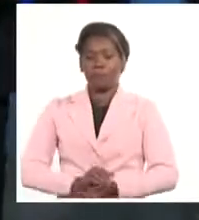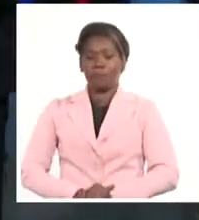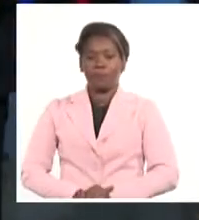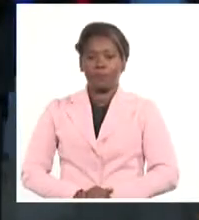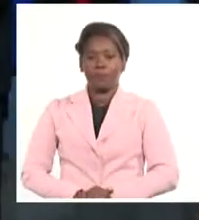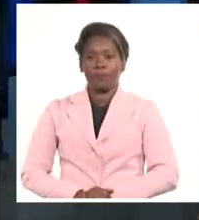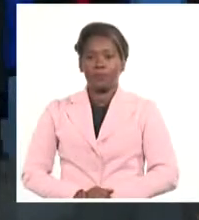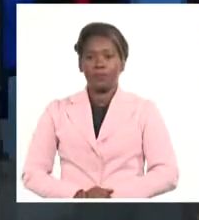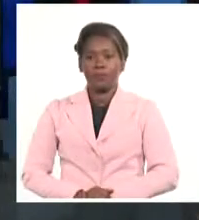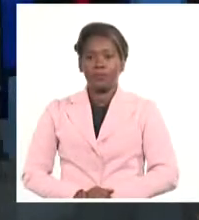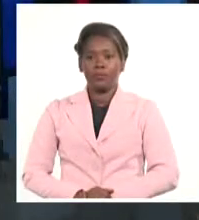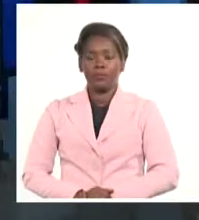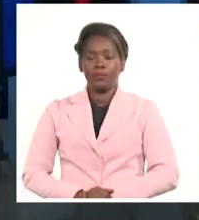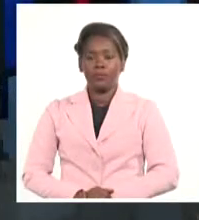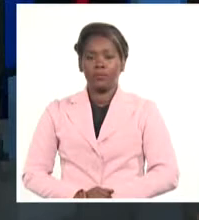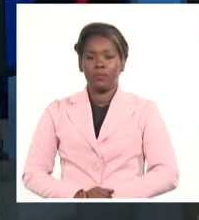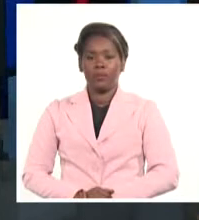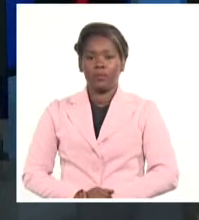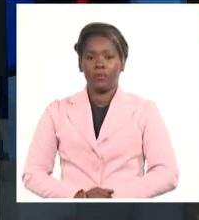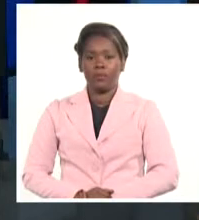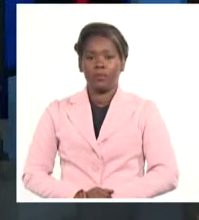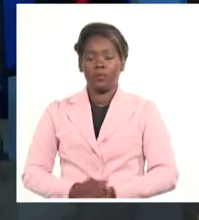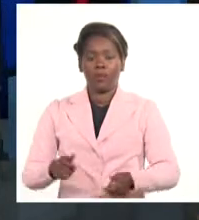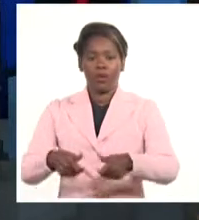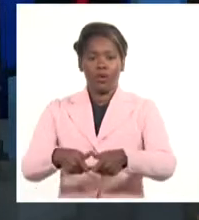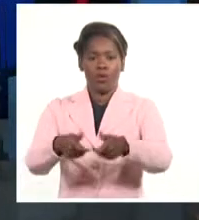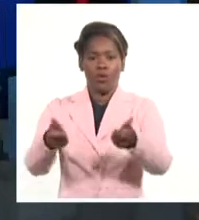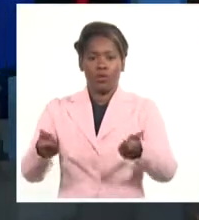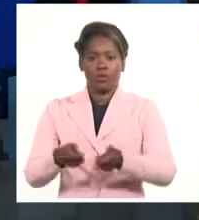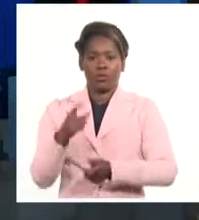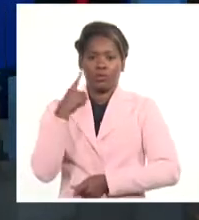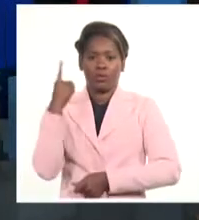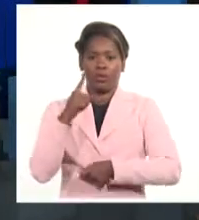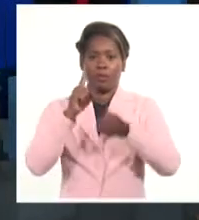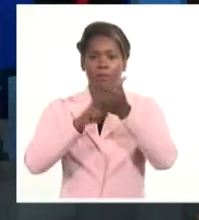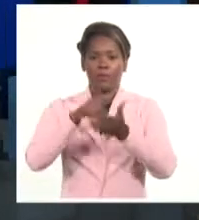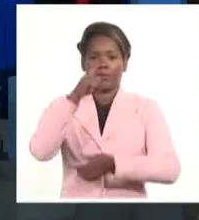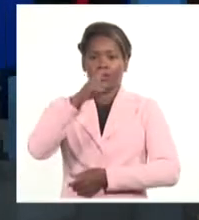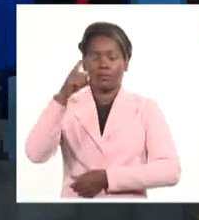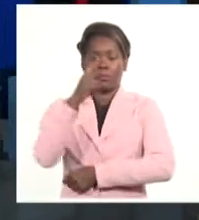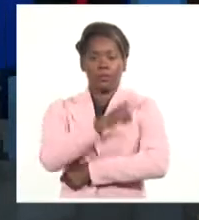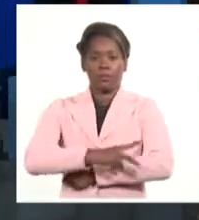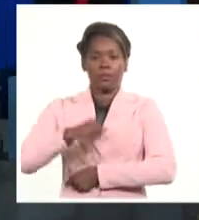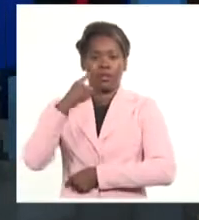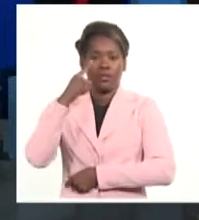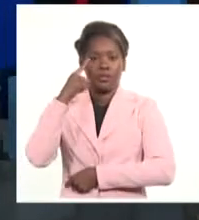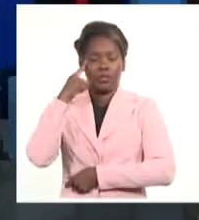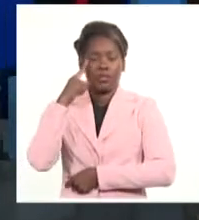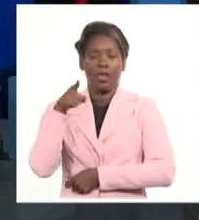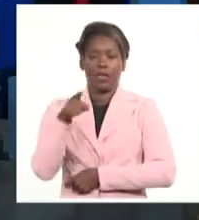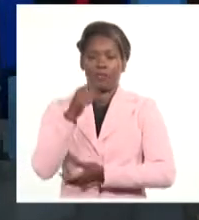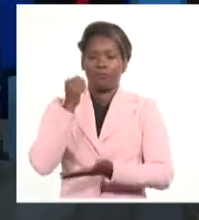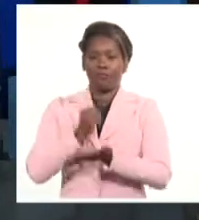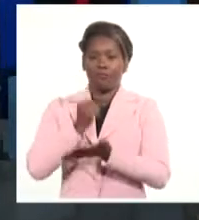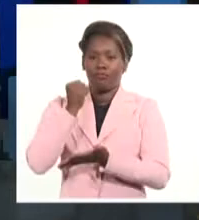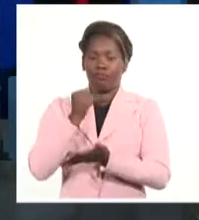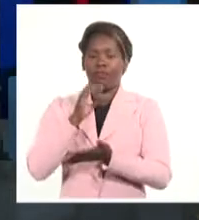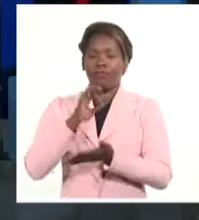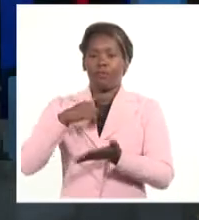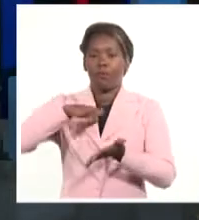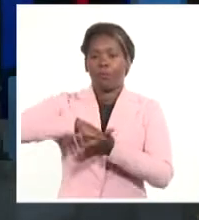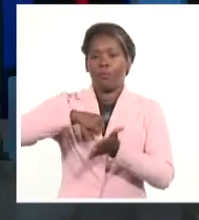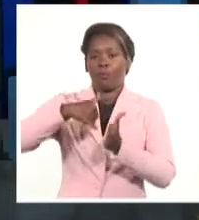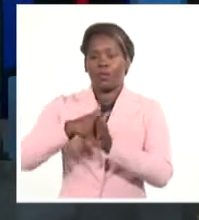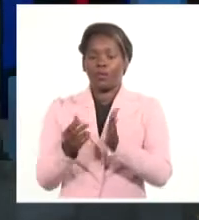Los participantes en el presidium del 20º Congreso Nacional del Partido Comunista de China aprobaron el proyecto de lista de candidatos para miembros y